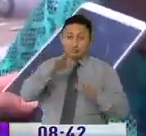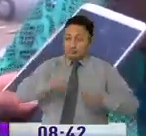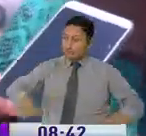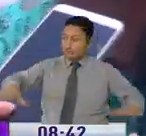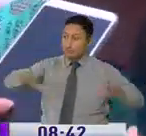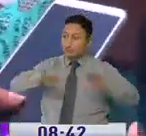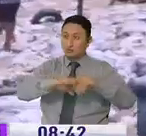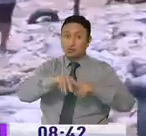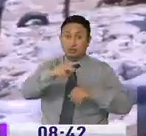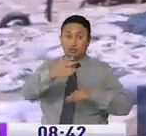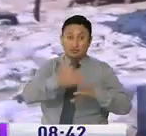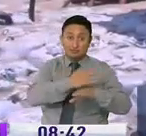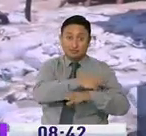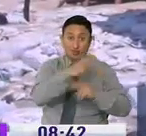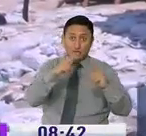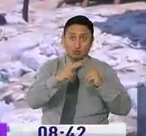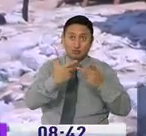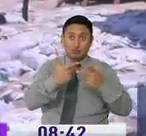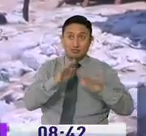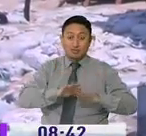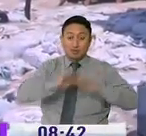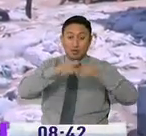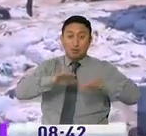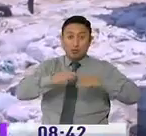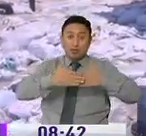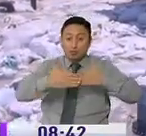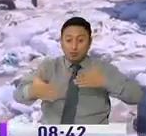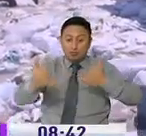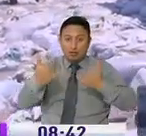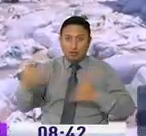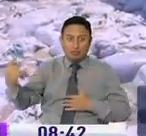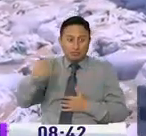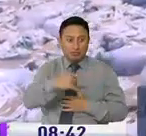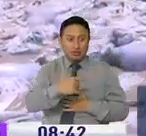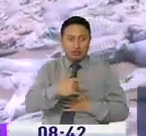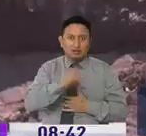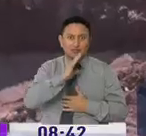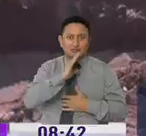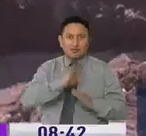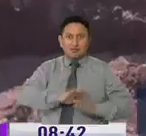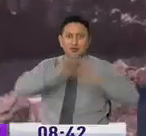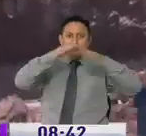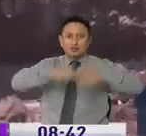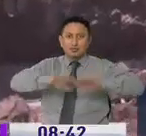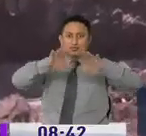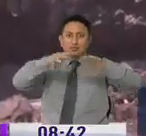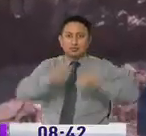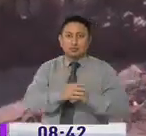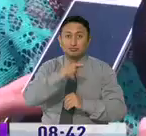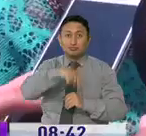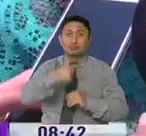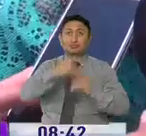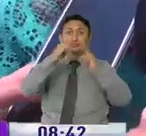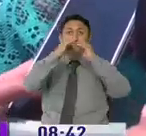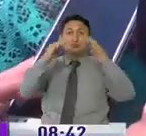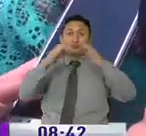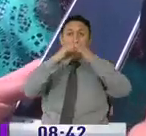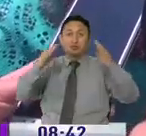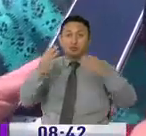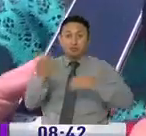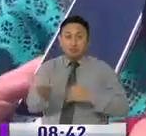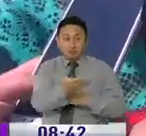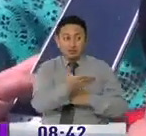aquí, usted muy bien ha conocido cuando el mar ha sido hasta acá abajo. Claro. Y ahora mire cómo está hasta arriba. Entonces y aquí nosotros era pura cabaña. Y mire,